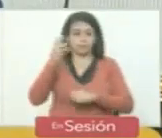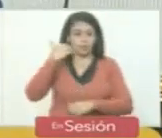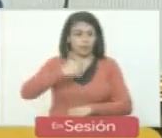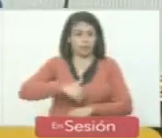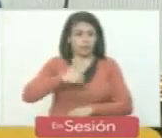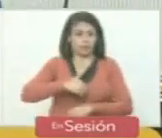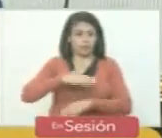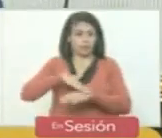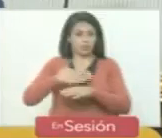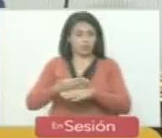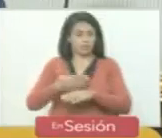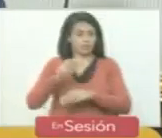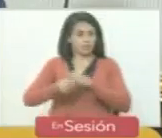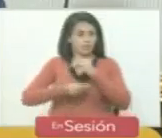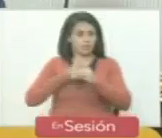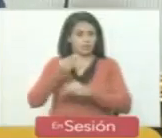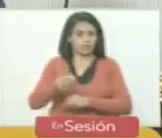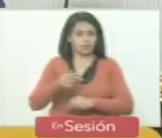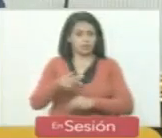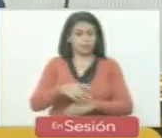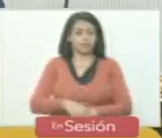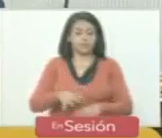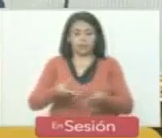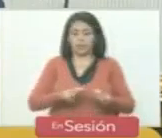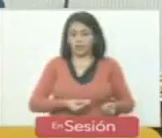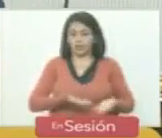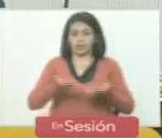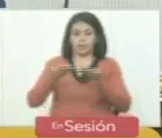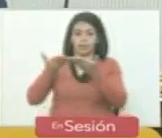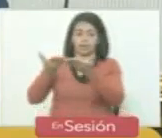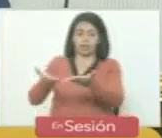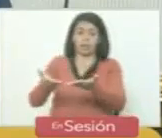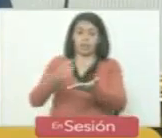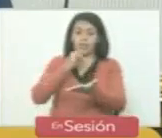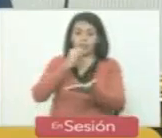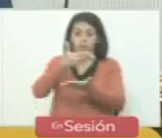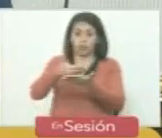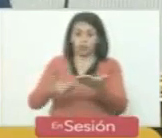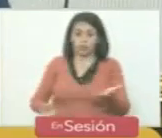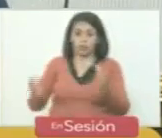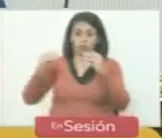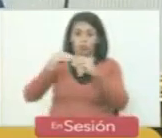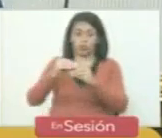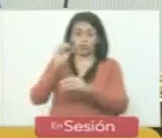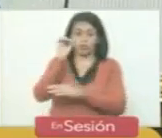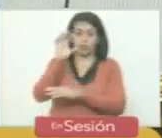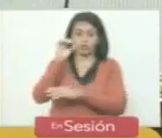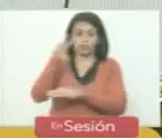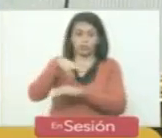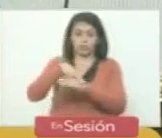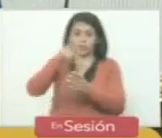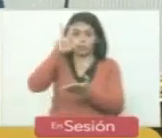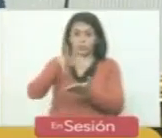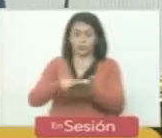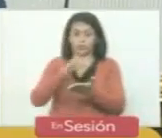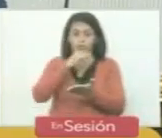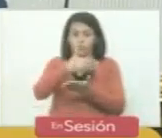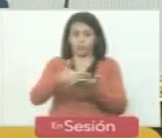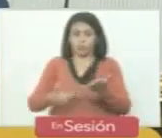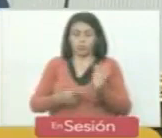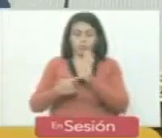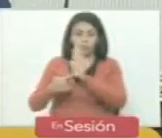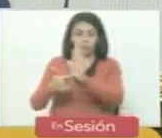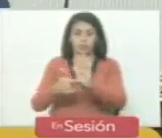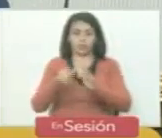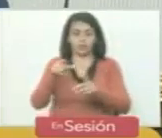Argentina a los efectos de entregar este acuerdo aprobado por la Asamblea Nacional y el documento